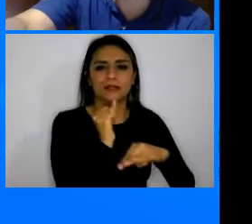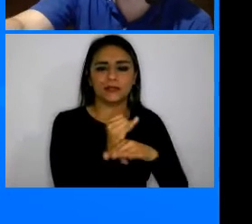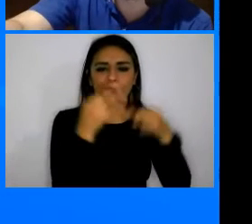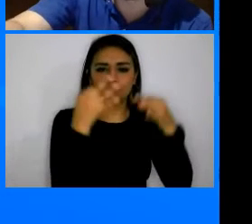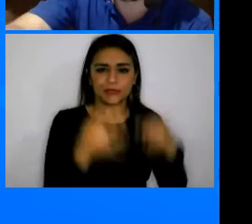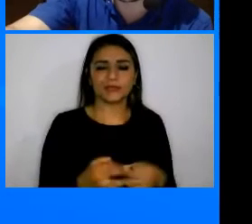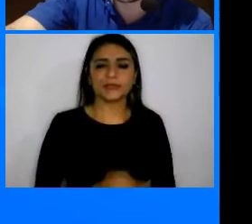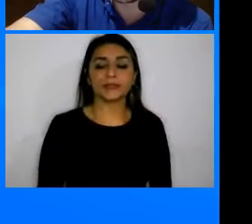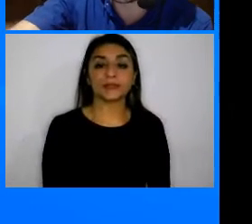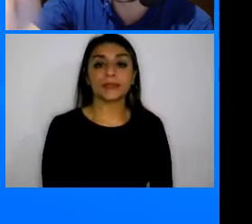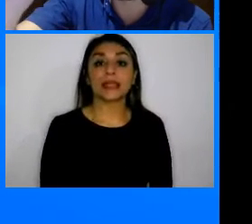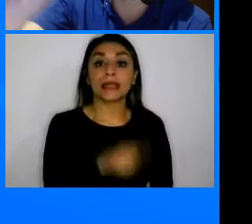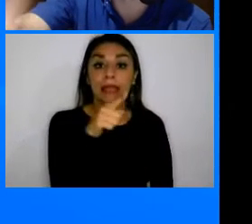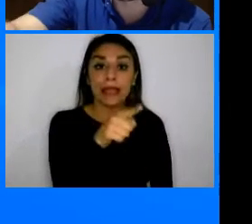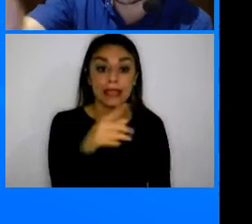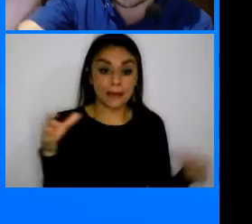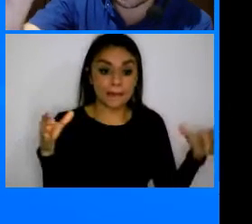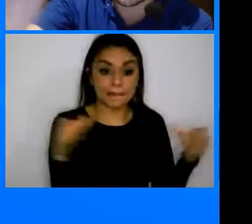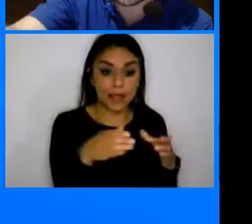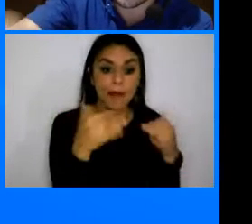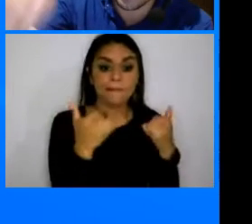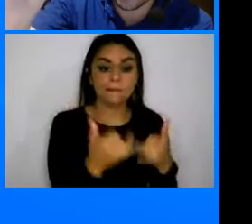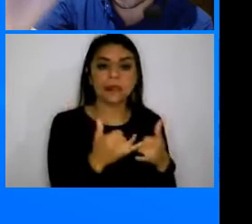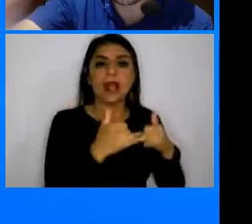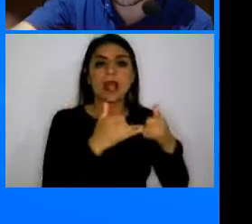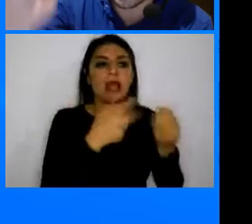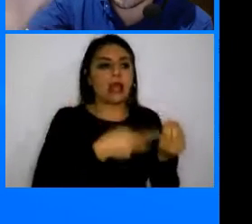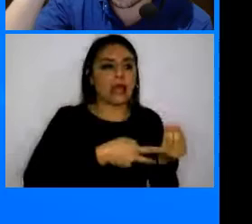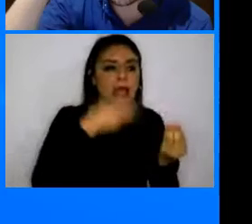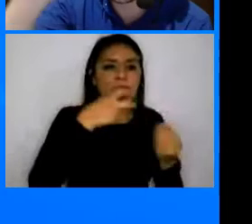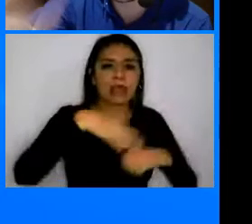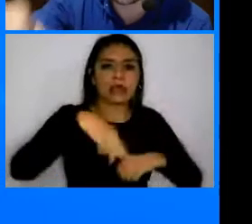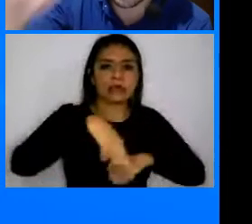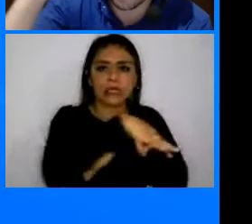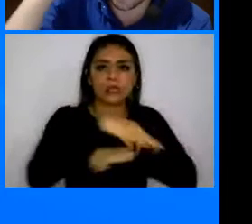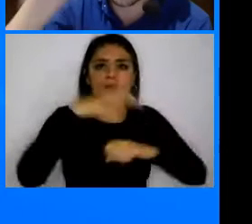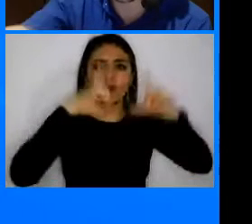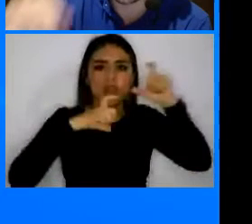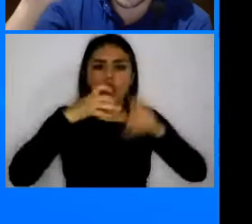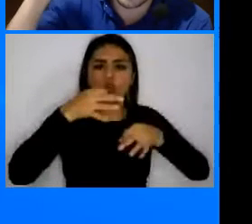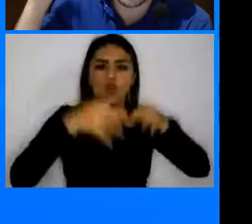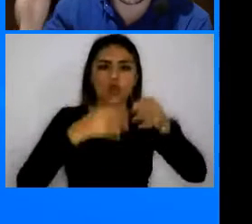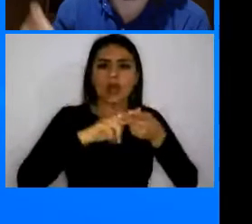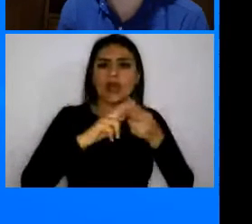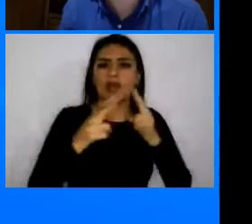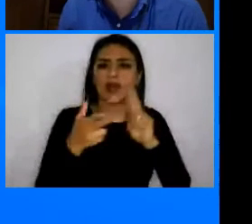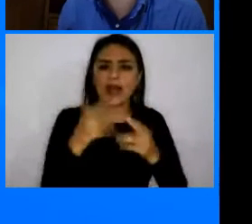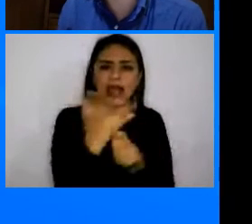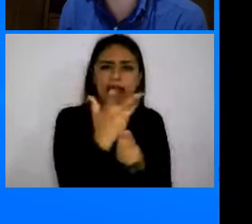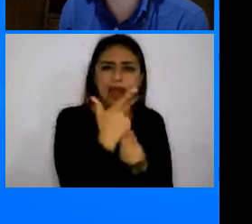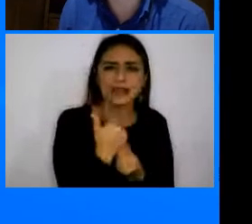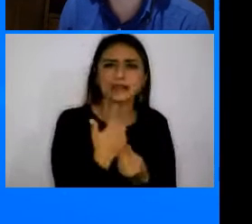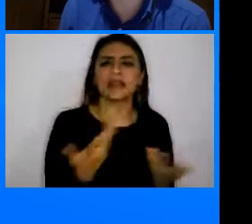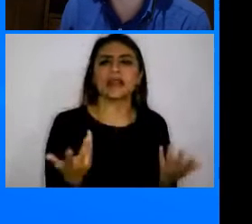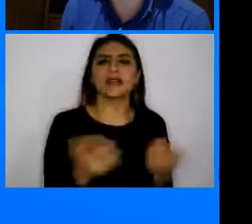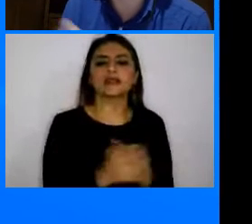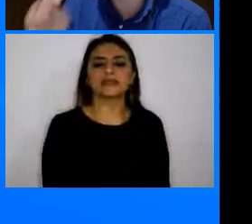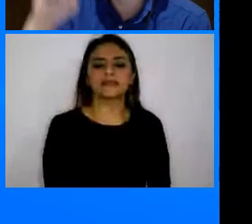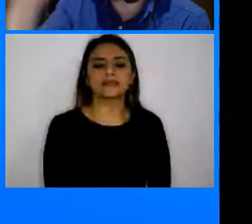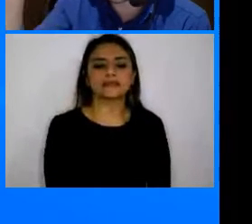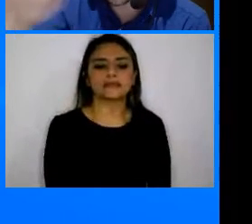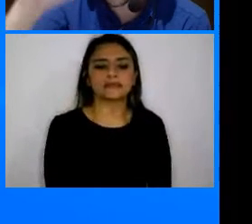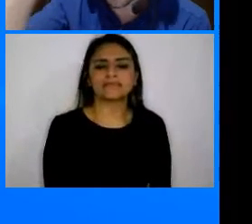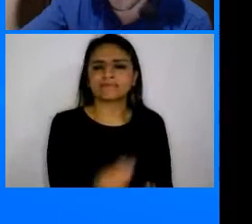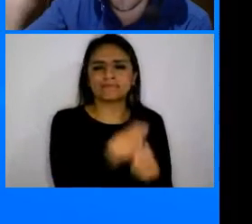Entonces, en este colectivo hay antropólogos, arquitectos, fotógrafos, curadores, historiadores del arte, en